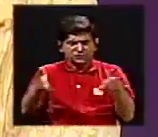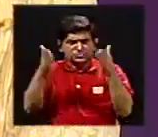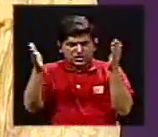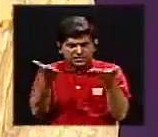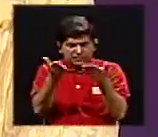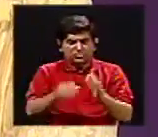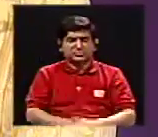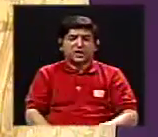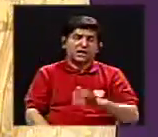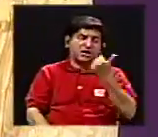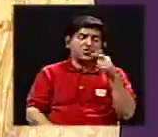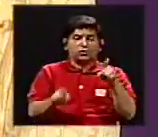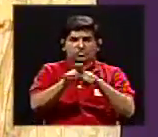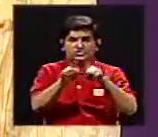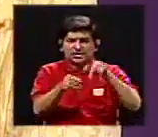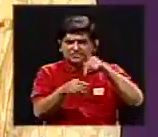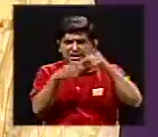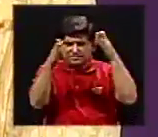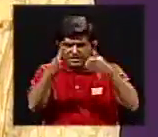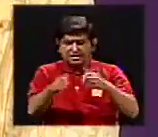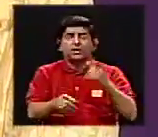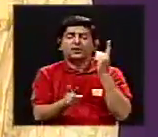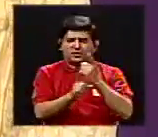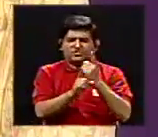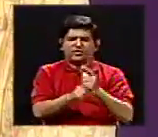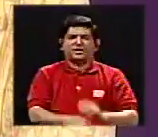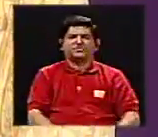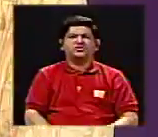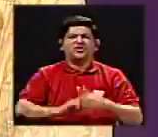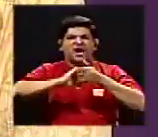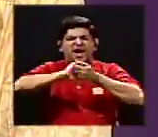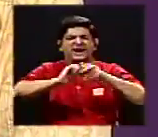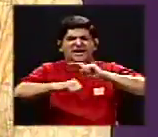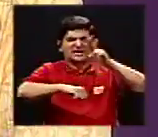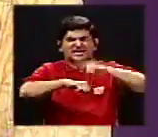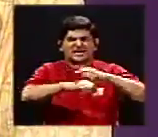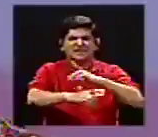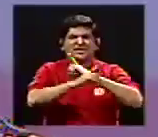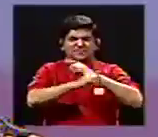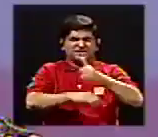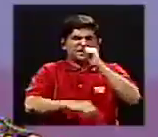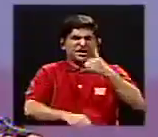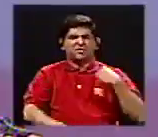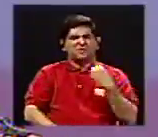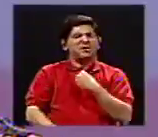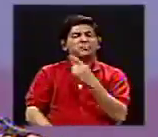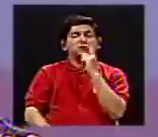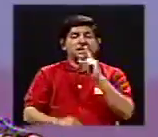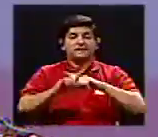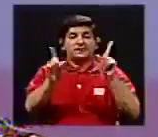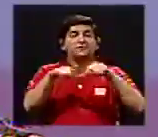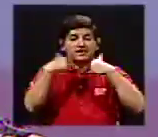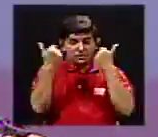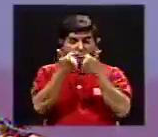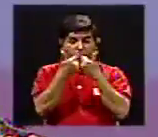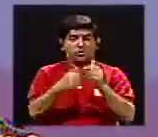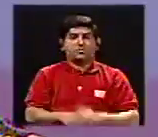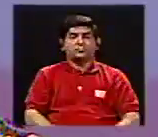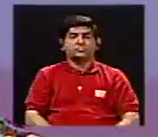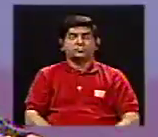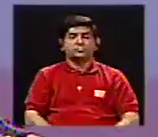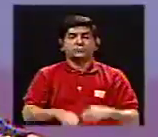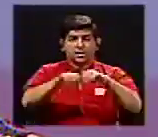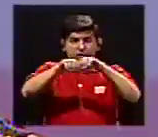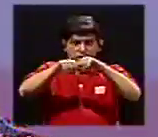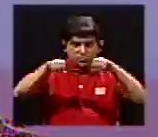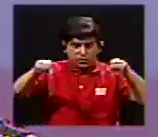impulsando, bueno, entre otros actores, ¿no? Pero exactamente. ¿Quiénes integran la Alianza Nacional por la Defensa del Agua? Bueno, ahí hay varios sectores. Está el sector de los